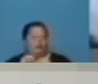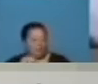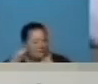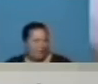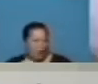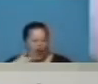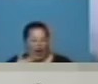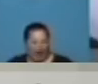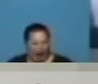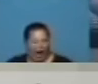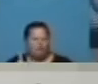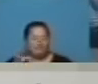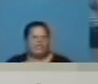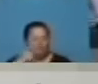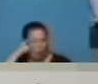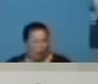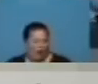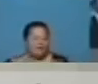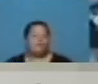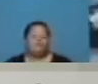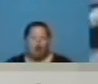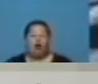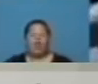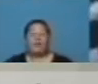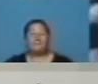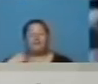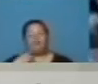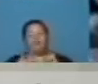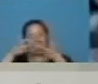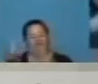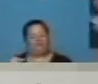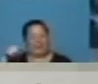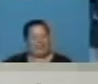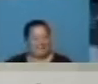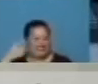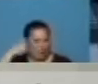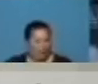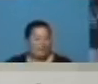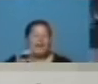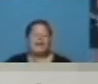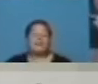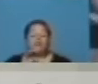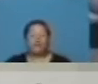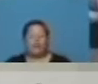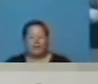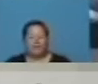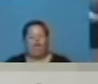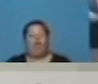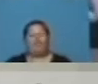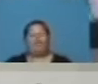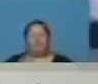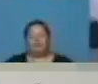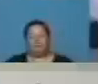con Cano los miembros de ese tribunal, por eso ha caído en ese lugar específicamente, y la responsabilidad que han llevado a la